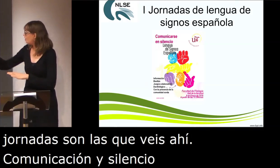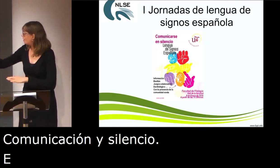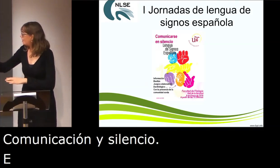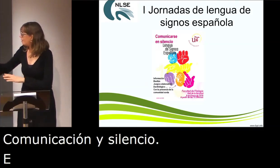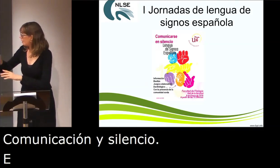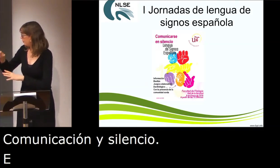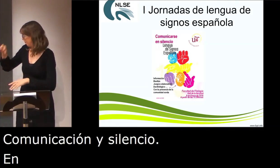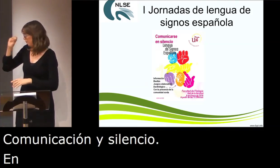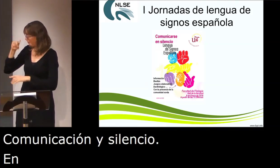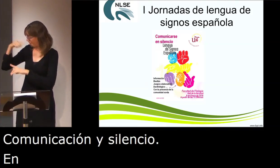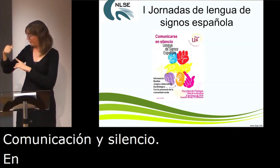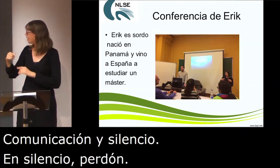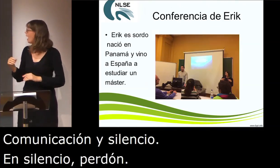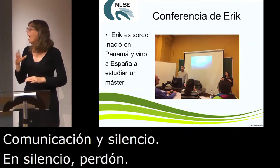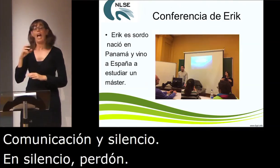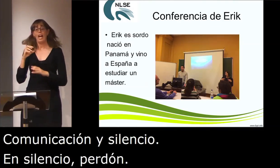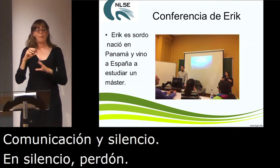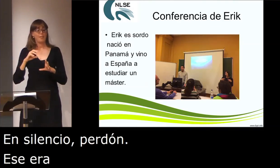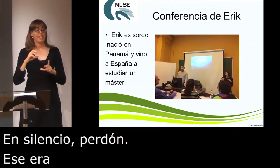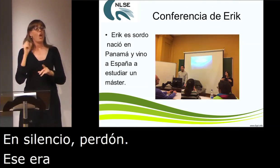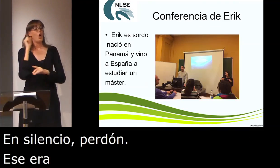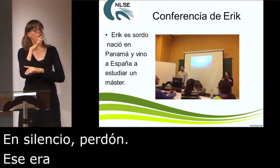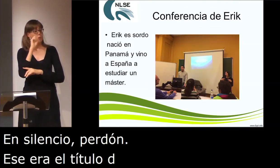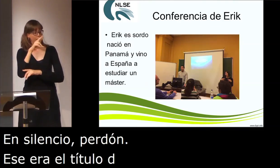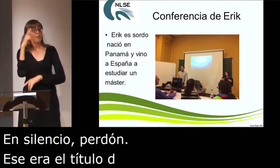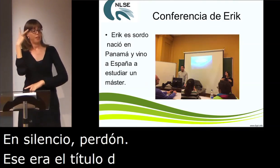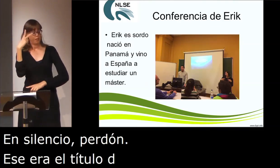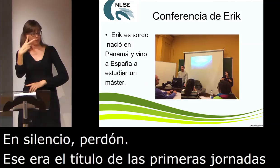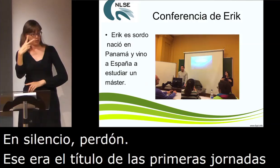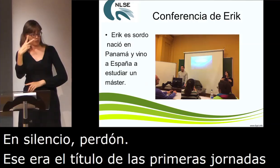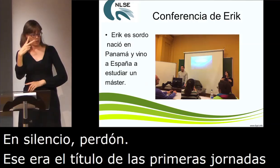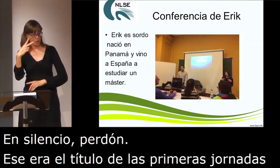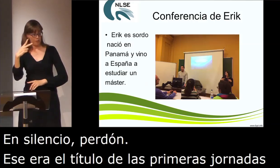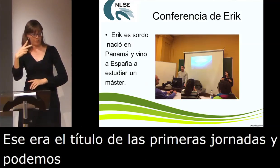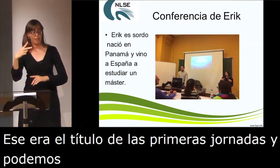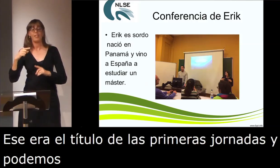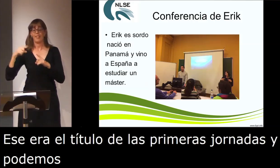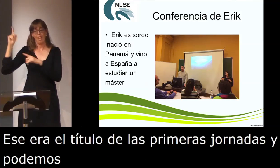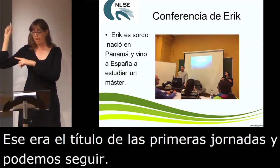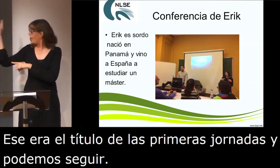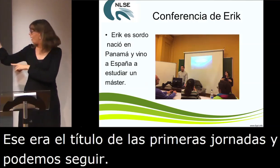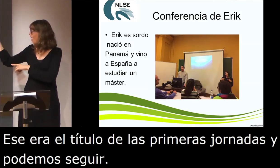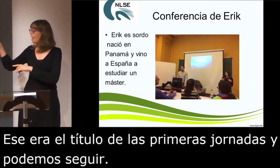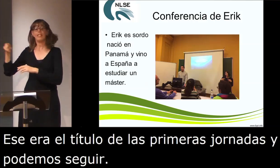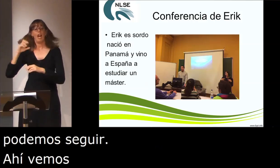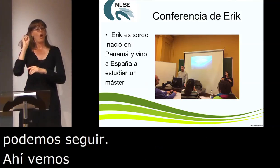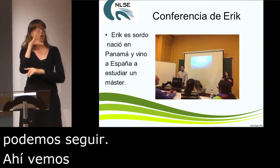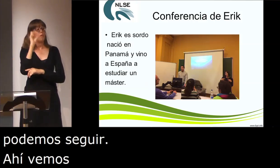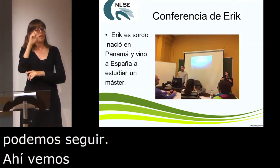título de las primeras jornadas, si podemos seguir. Ahí vemos una de las conferencias, de las dos